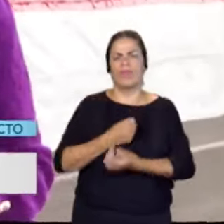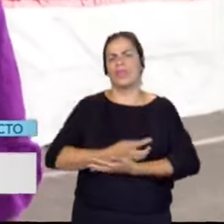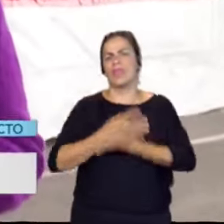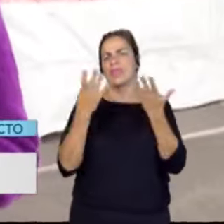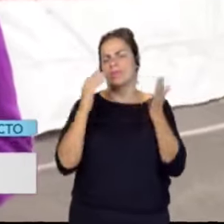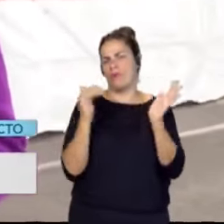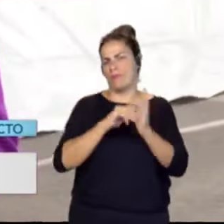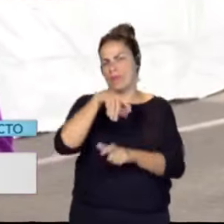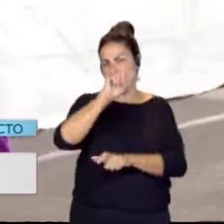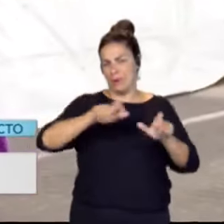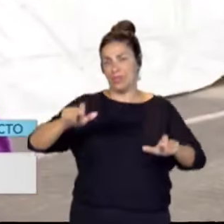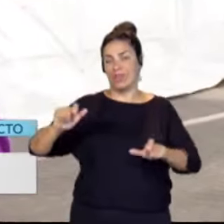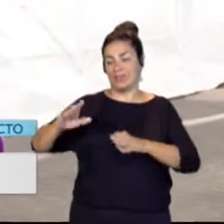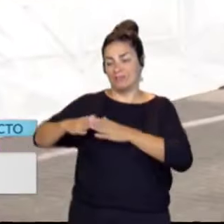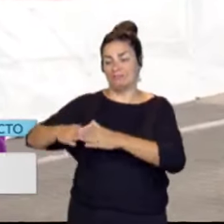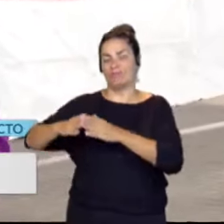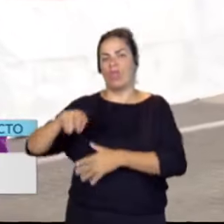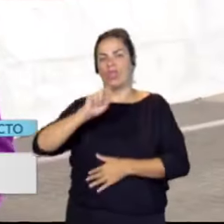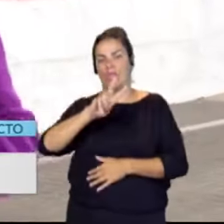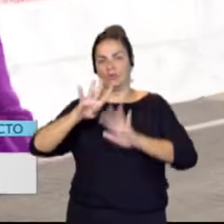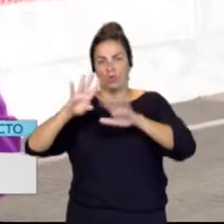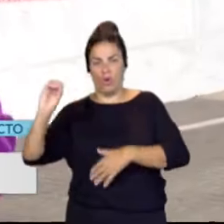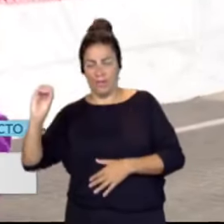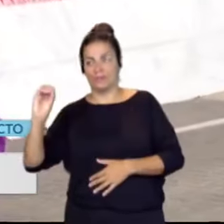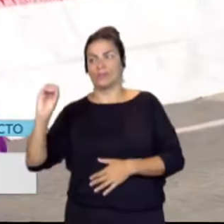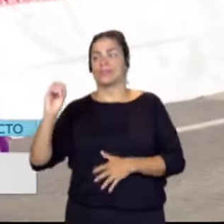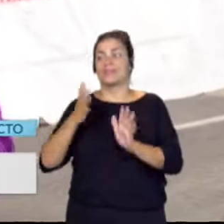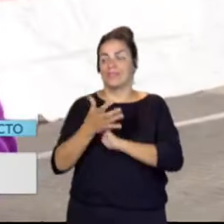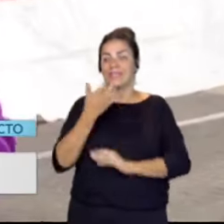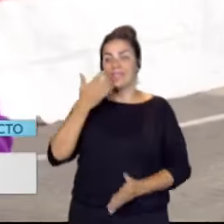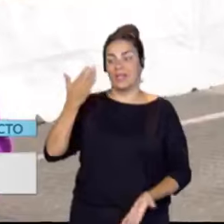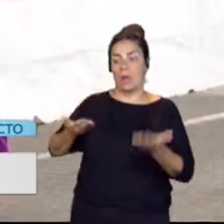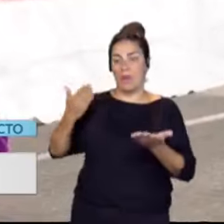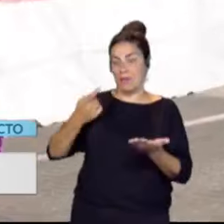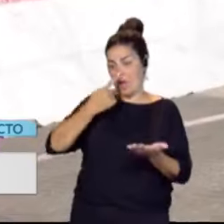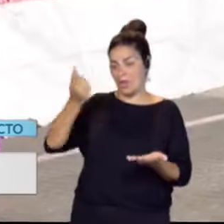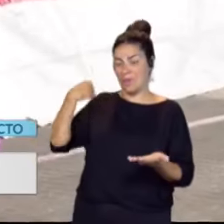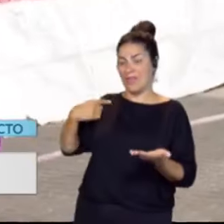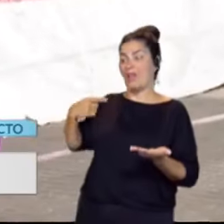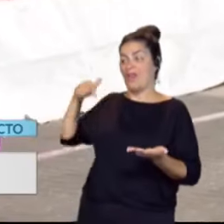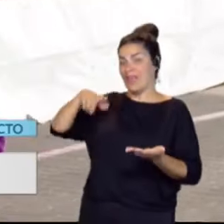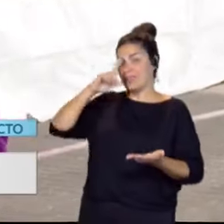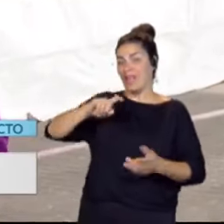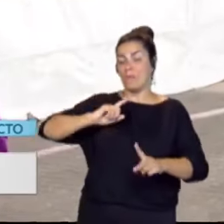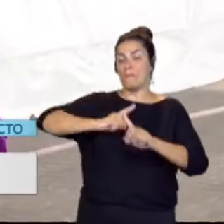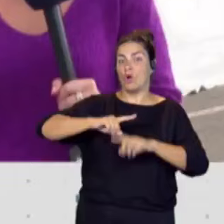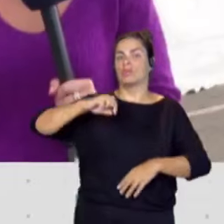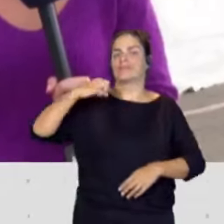en 290 embarcaciones, una cifra que triplica pues la de 2023 en esta época del